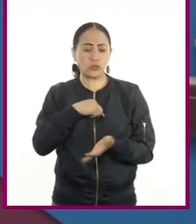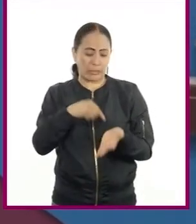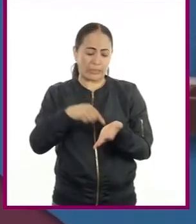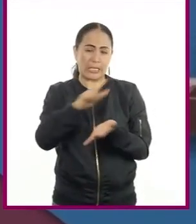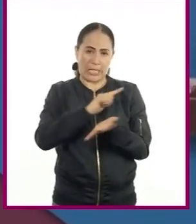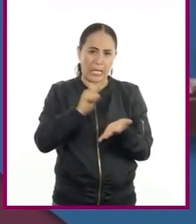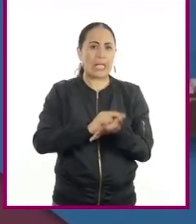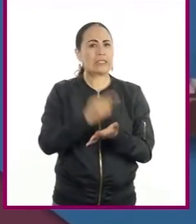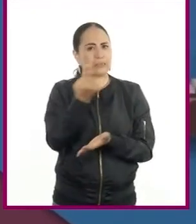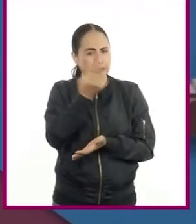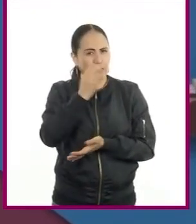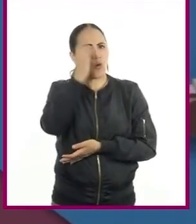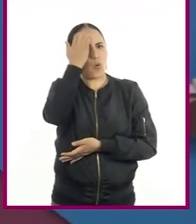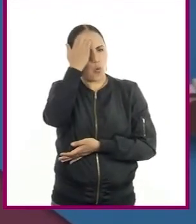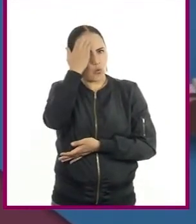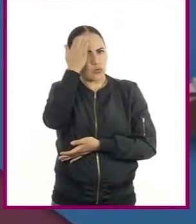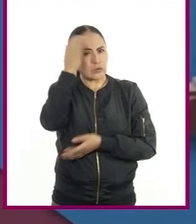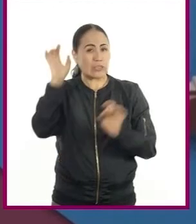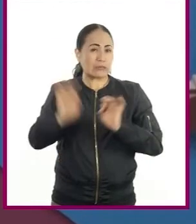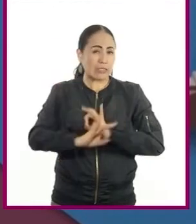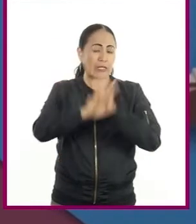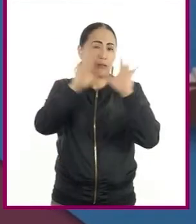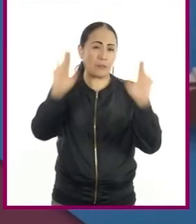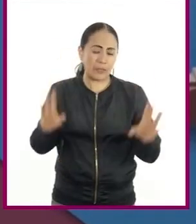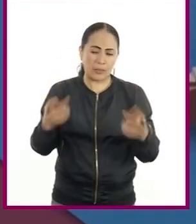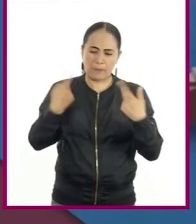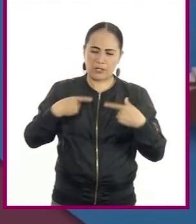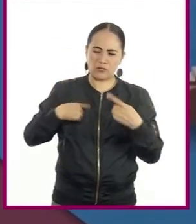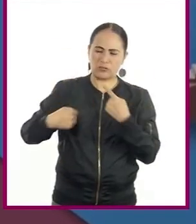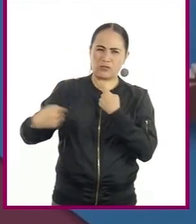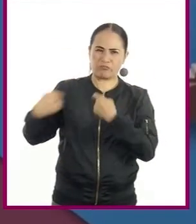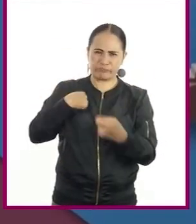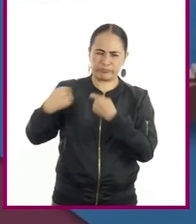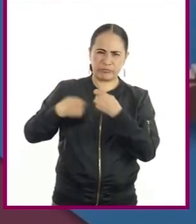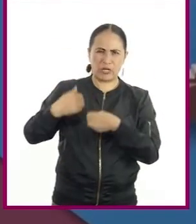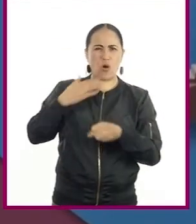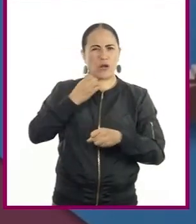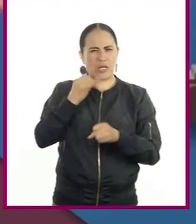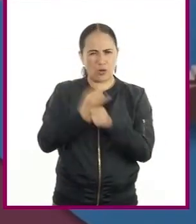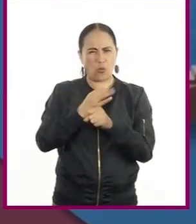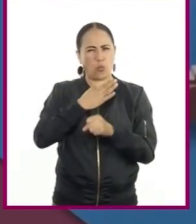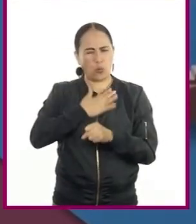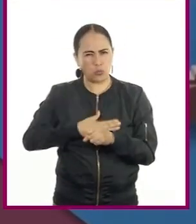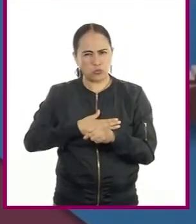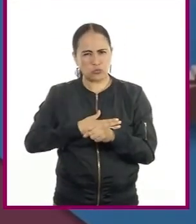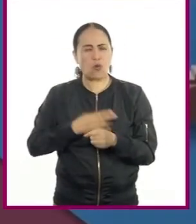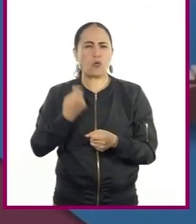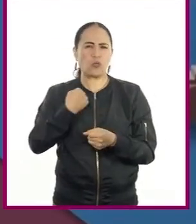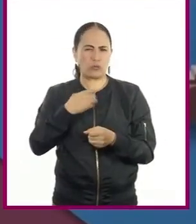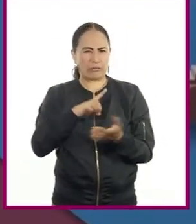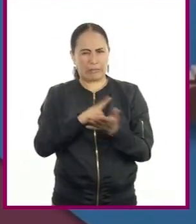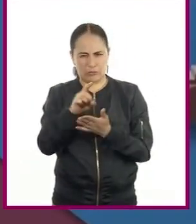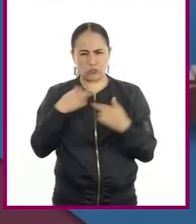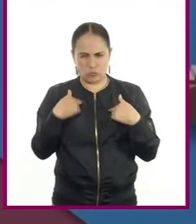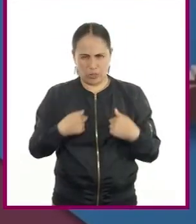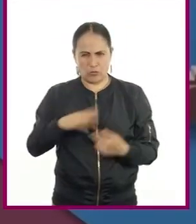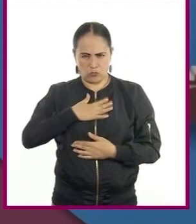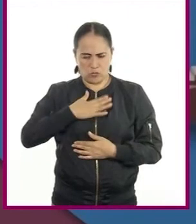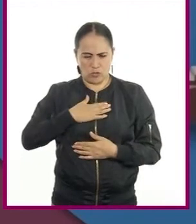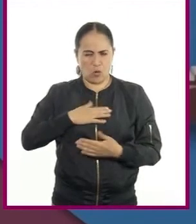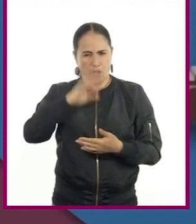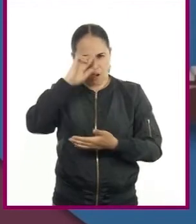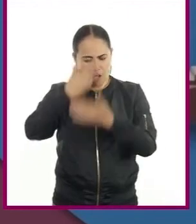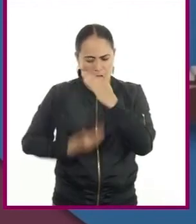amparan y respaldan en caso de ser víctimas de un delito o de violación de nuestros derechos humanos. Por